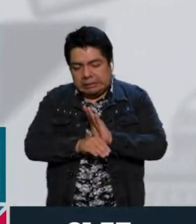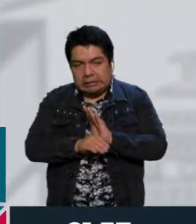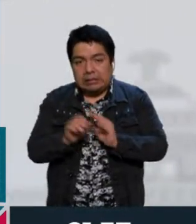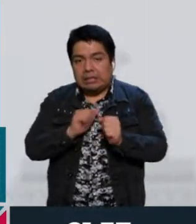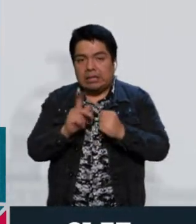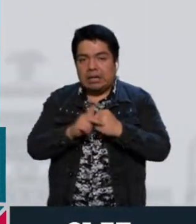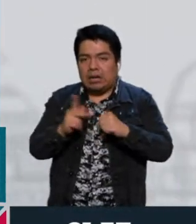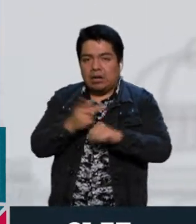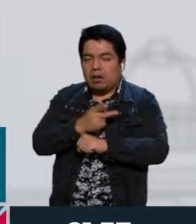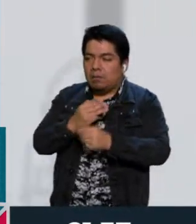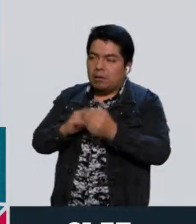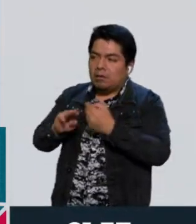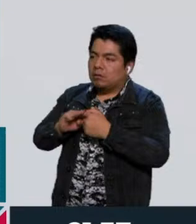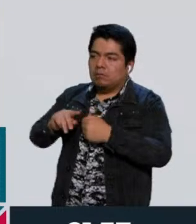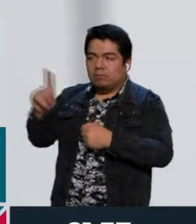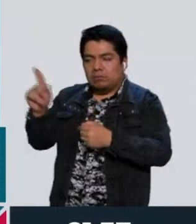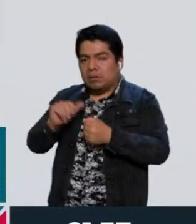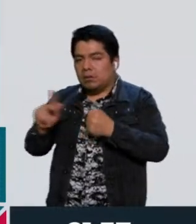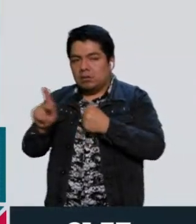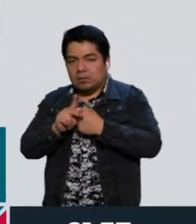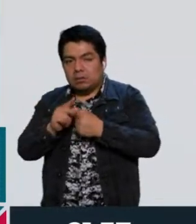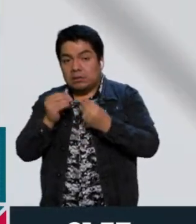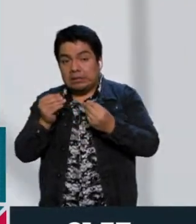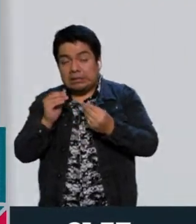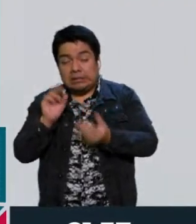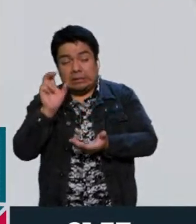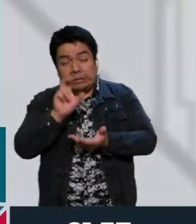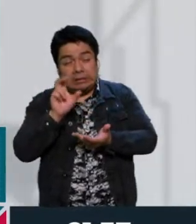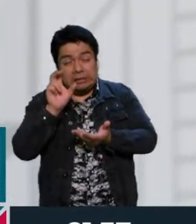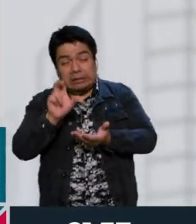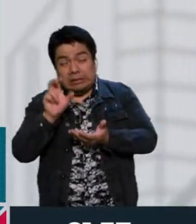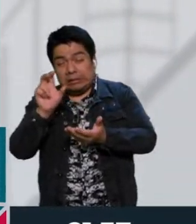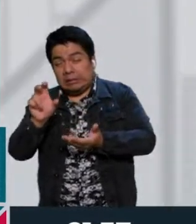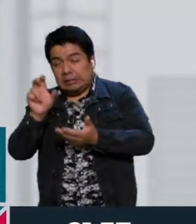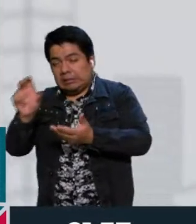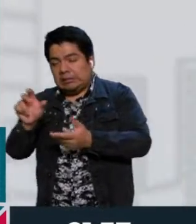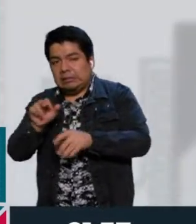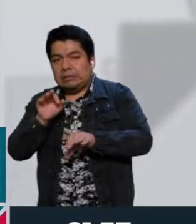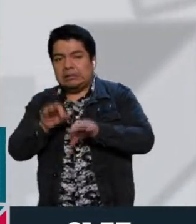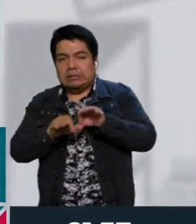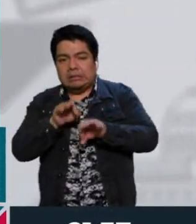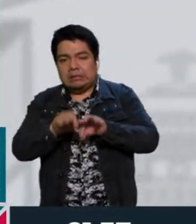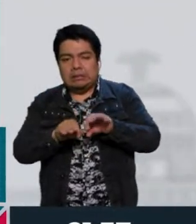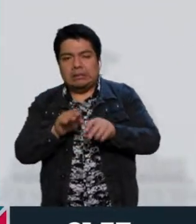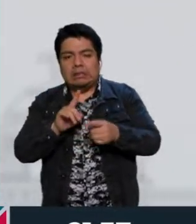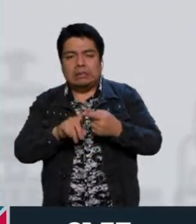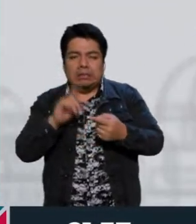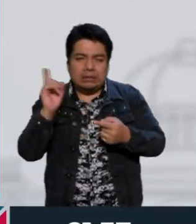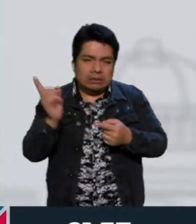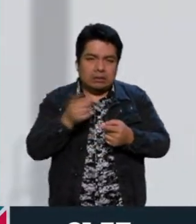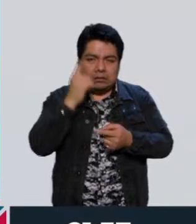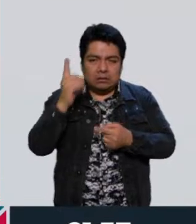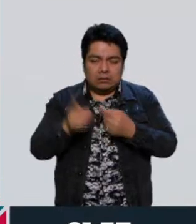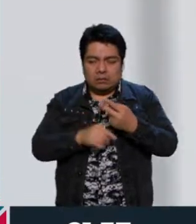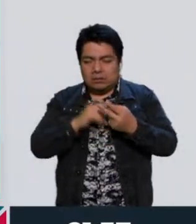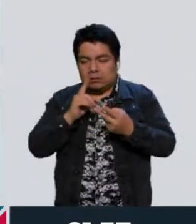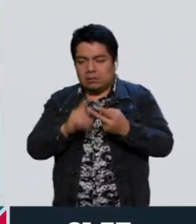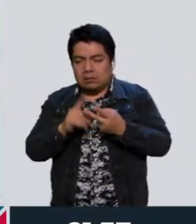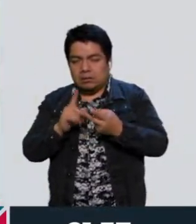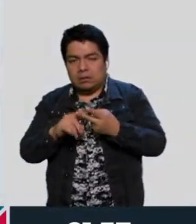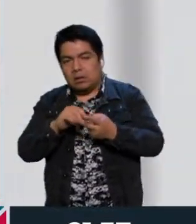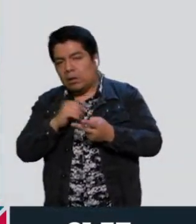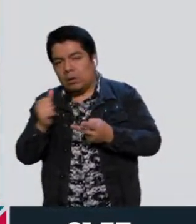algún evento externo fuerte. Muchos inversionistas tratan de refugiarse en el dólar, en monedas de